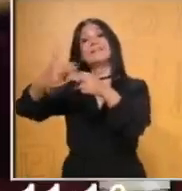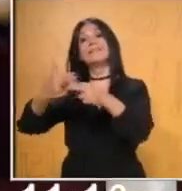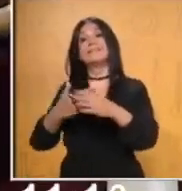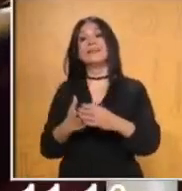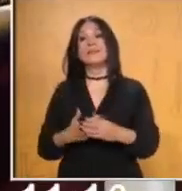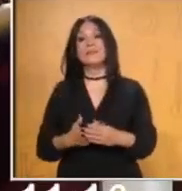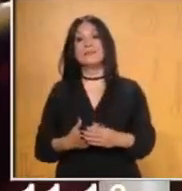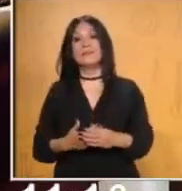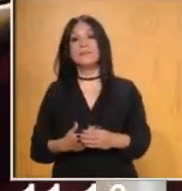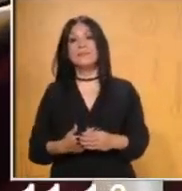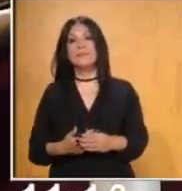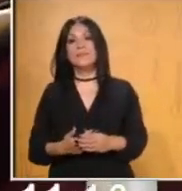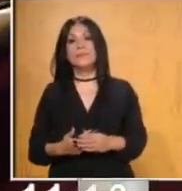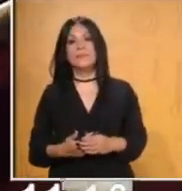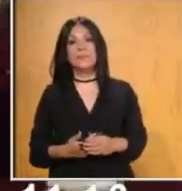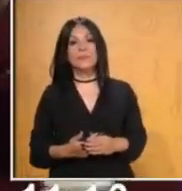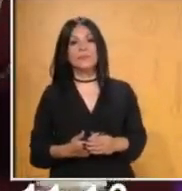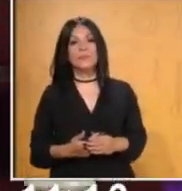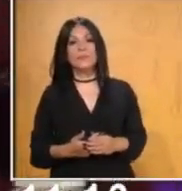que tienes, aquí está el conejo.